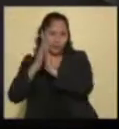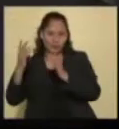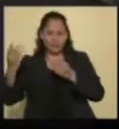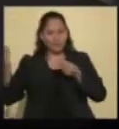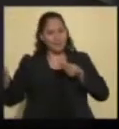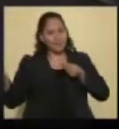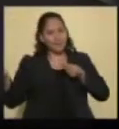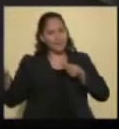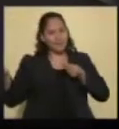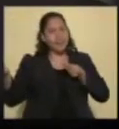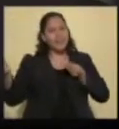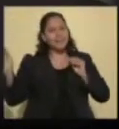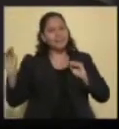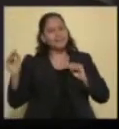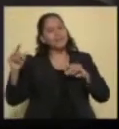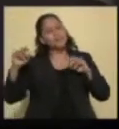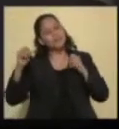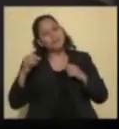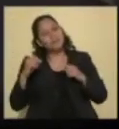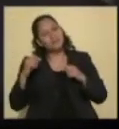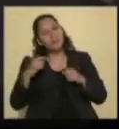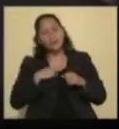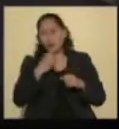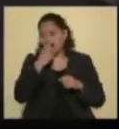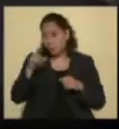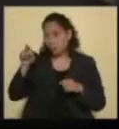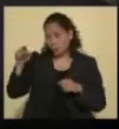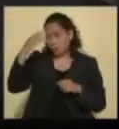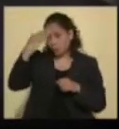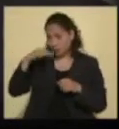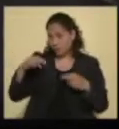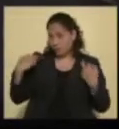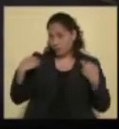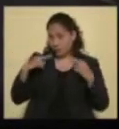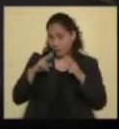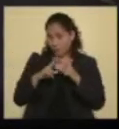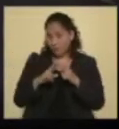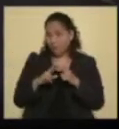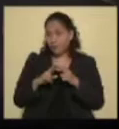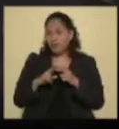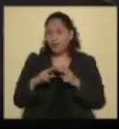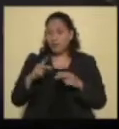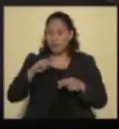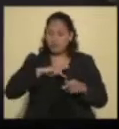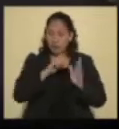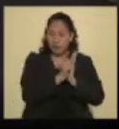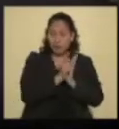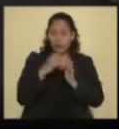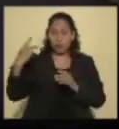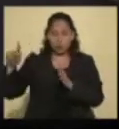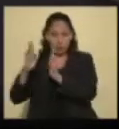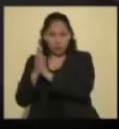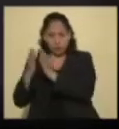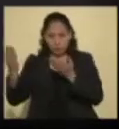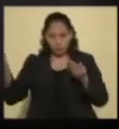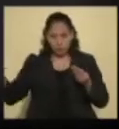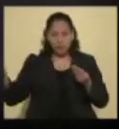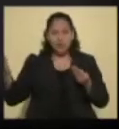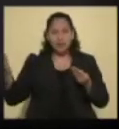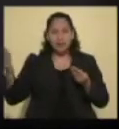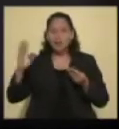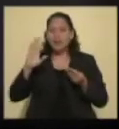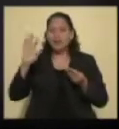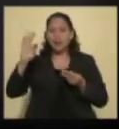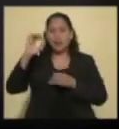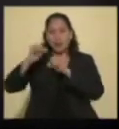de pronto le digo: ¿sabía usted, maestro, que nuestros libros 100 años de soledad y 40